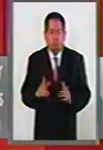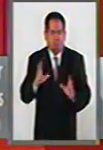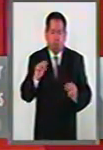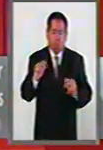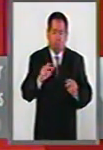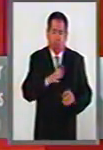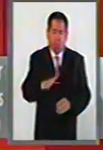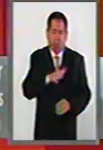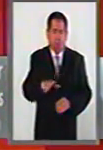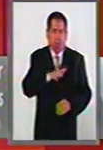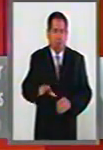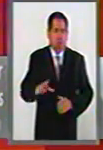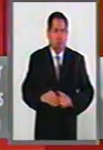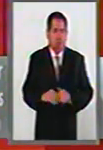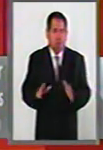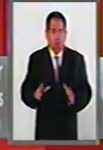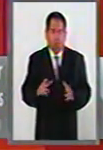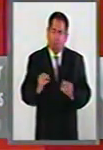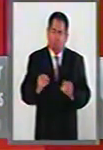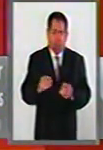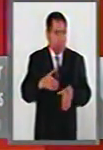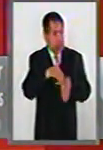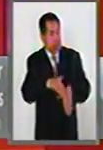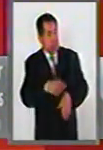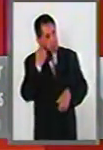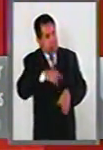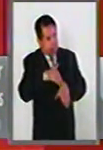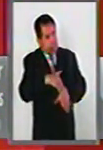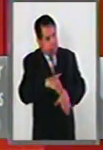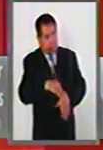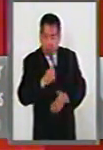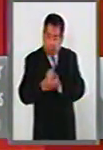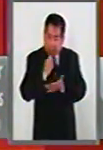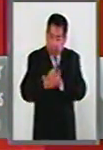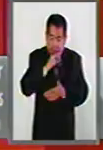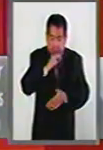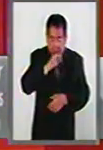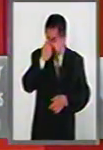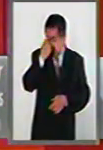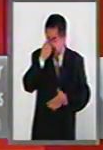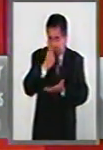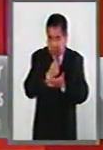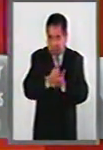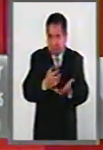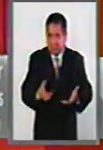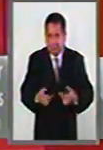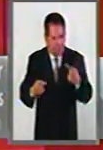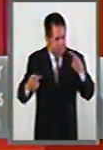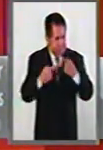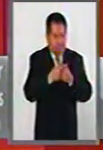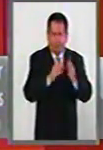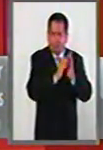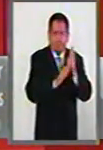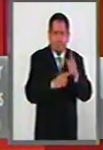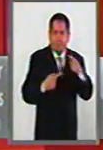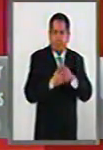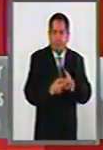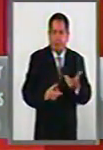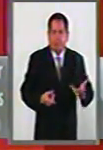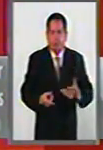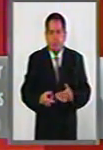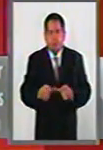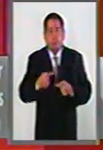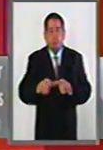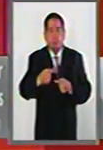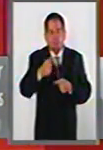¿verdad? No, están obligados a sacar este instrumento antidemocrático. En el